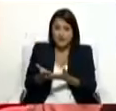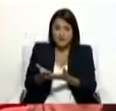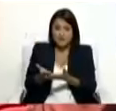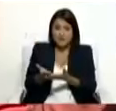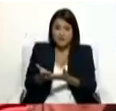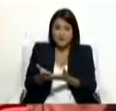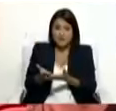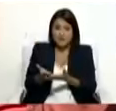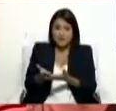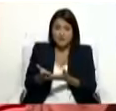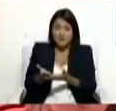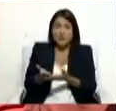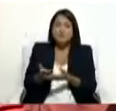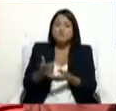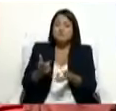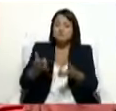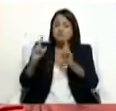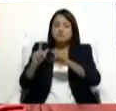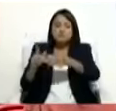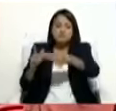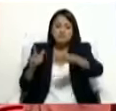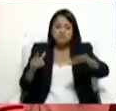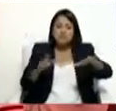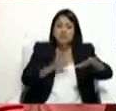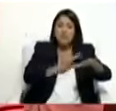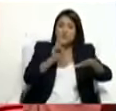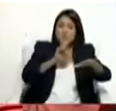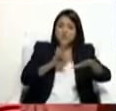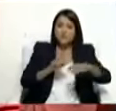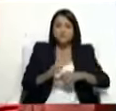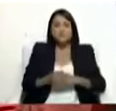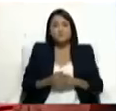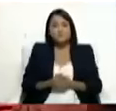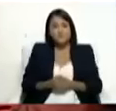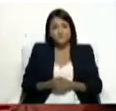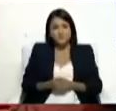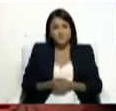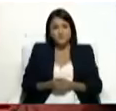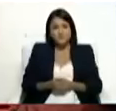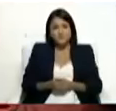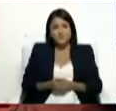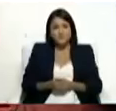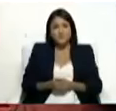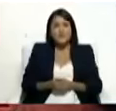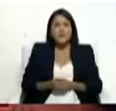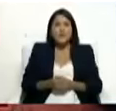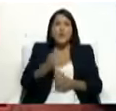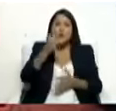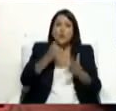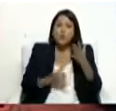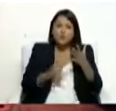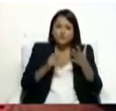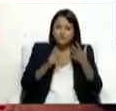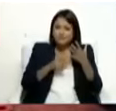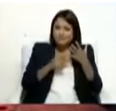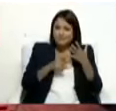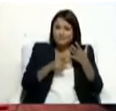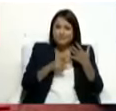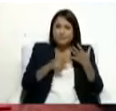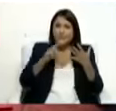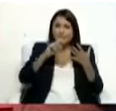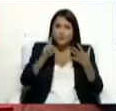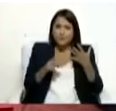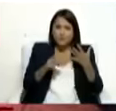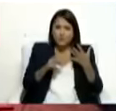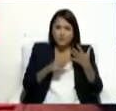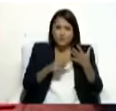absolutamente, inequívocamente venezolanas. Y por último, la última pregunta es la que se refiere a el futuro. ¿Qué vamos a